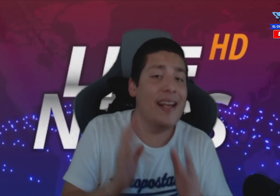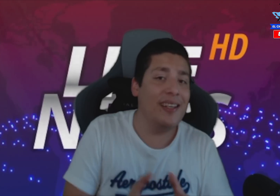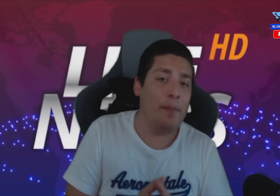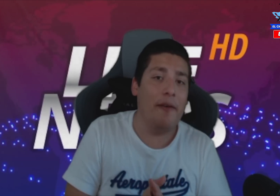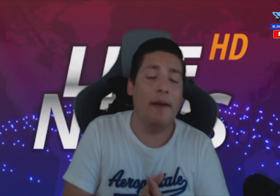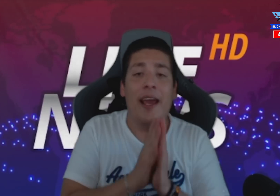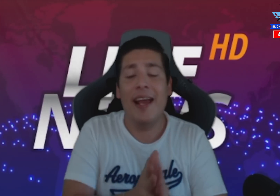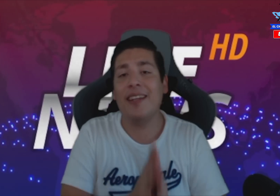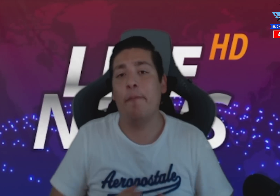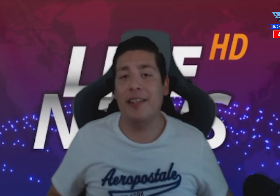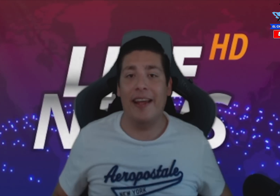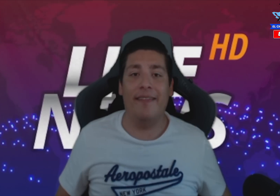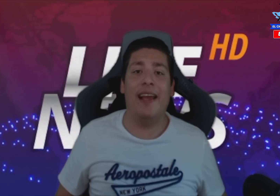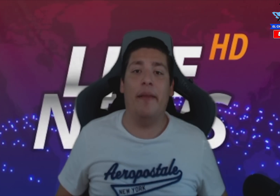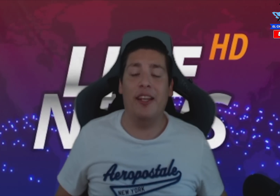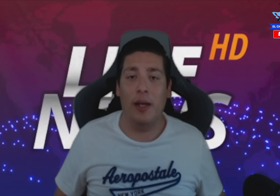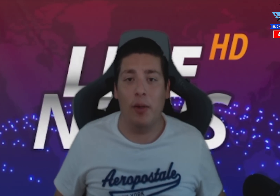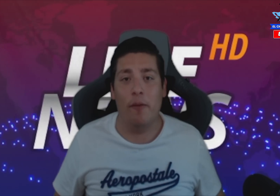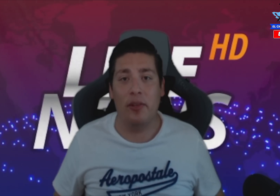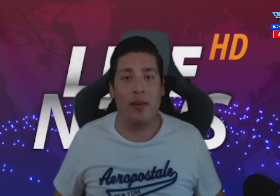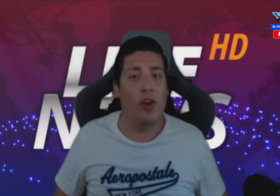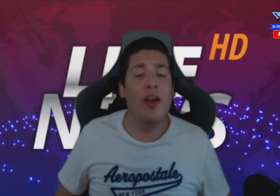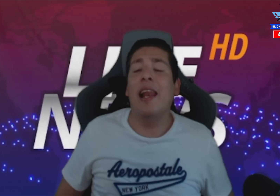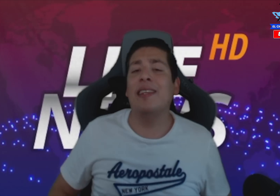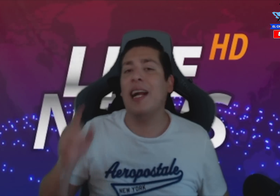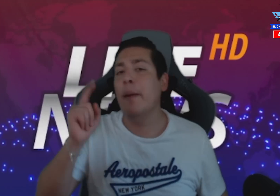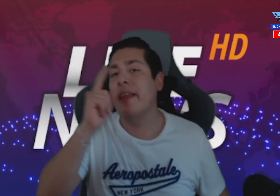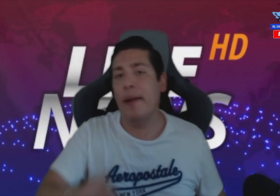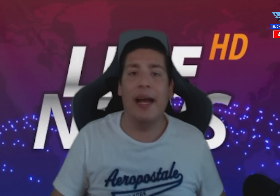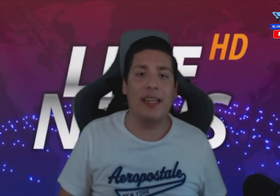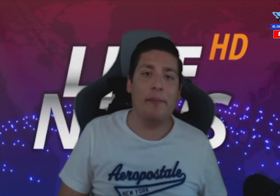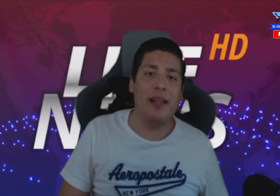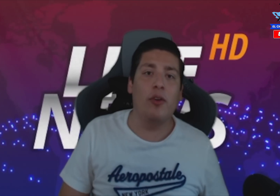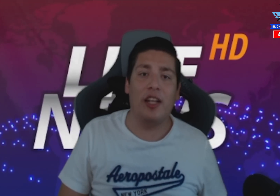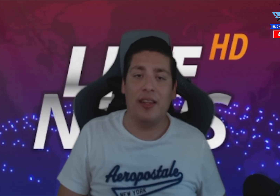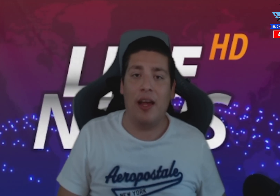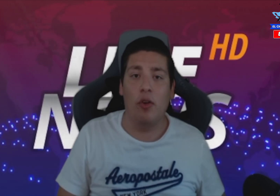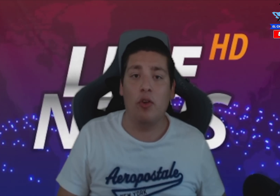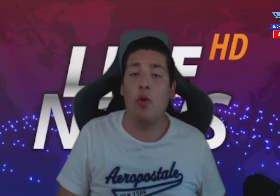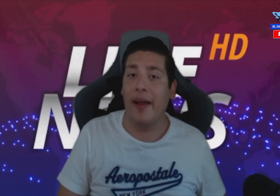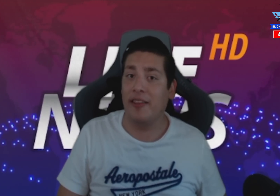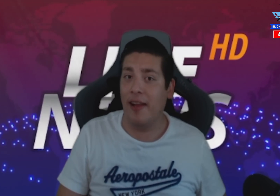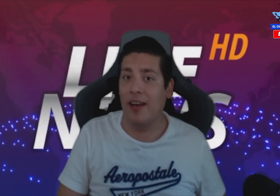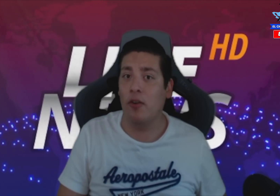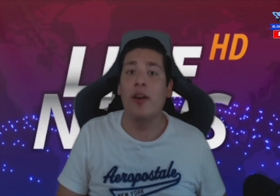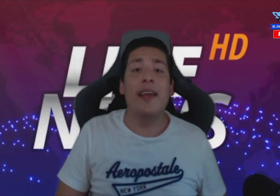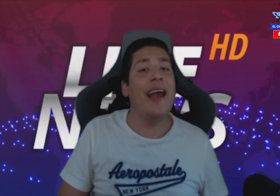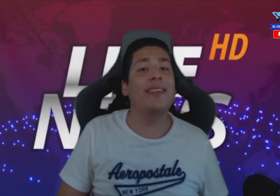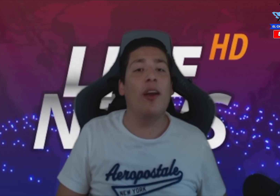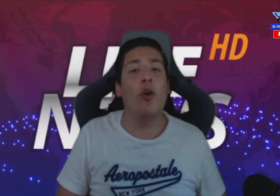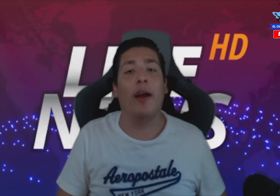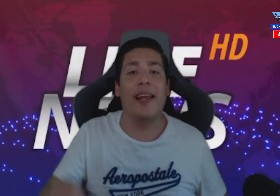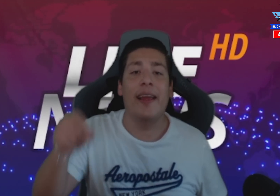lo que nadie se esperaba es que el presidente Andrés Manuel López Obrador les acaba de pegar tremendo cachetadón con guante blanco,